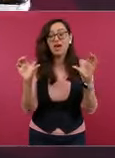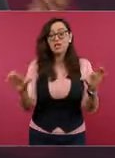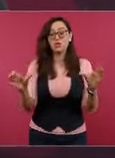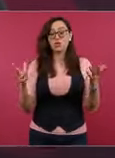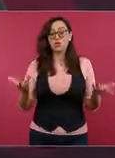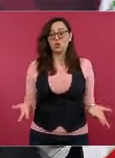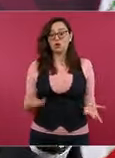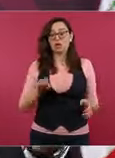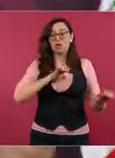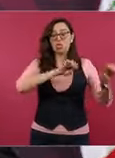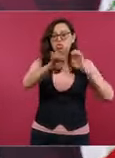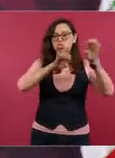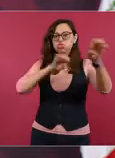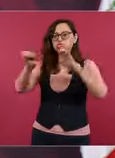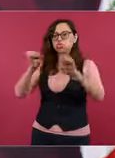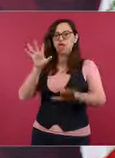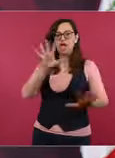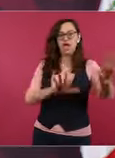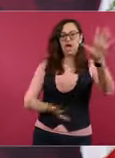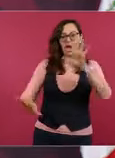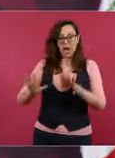no se dejen manipular